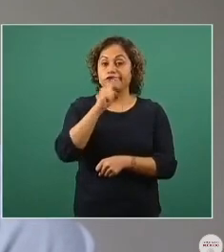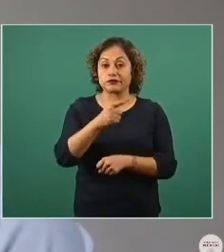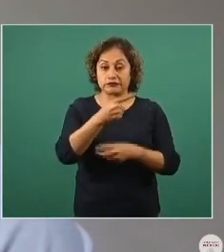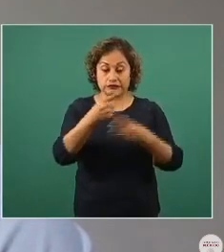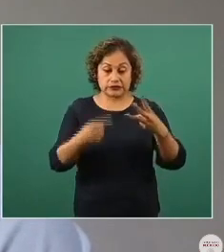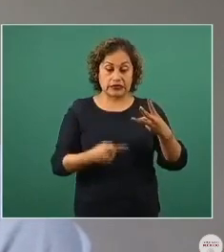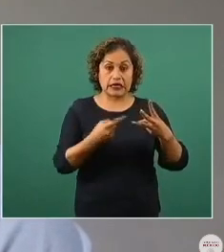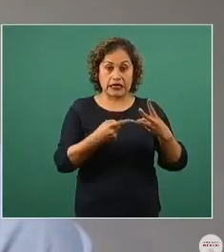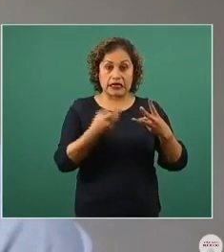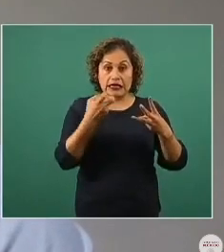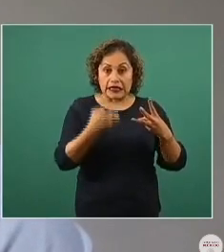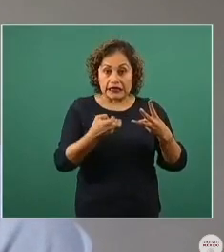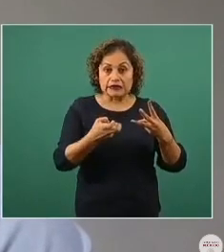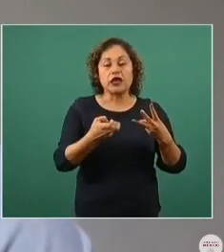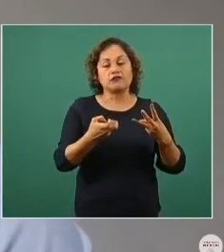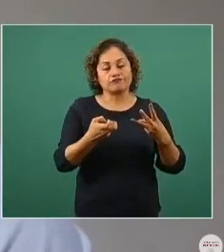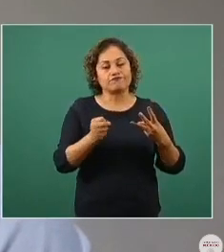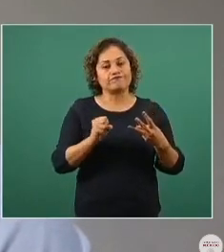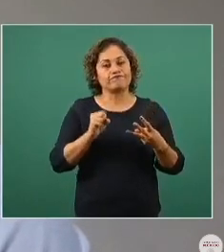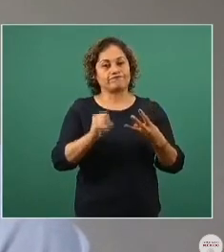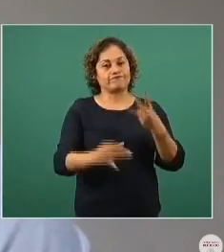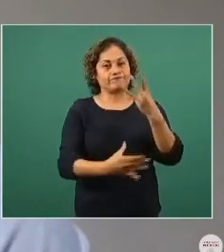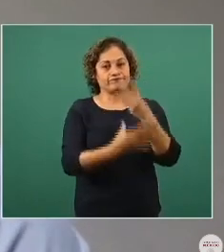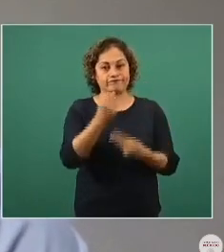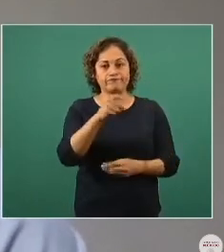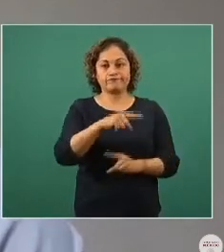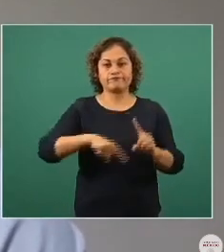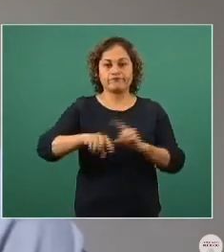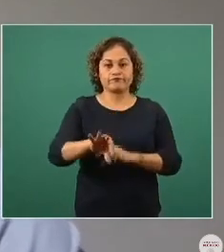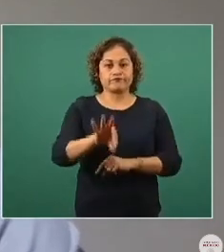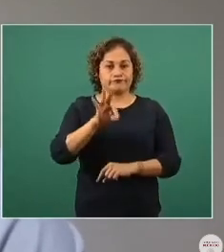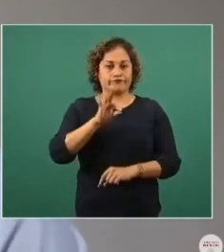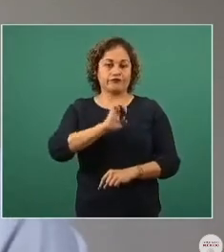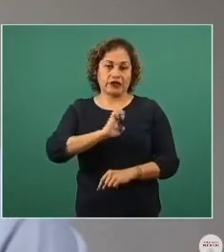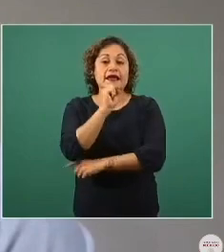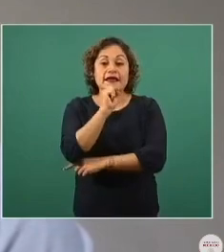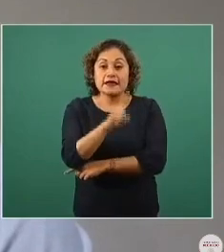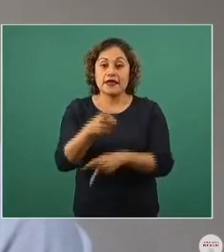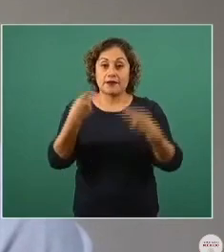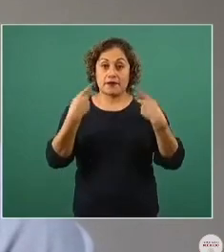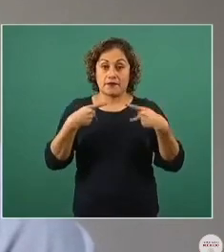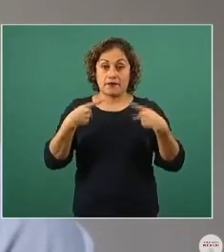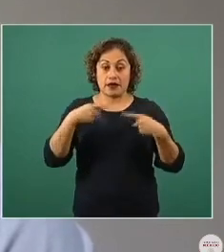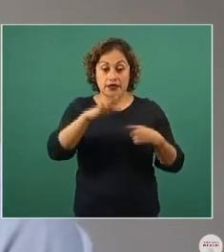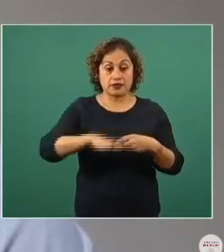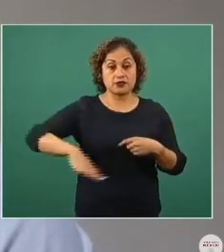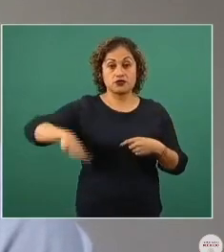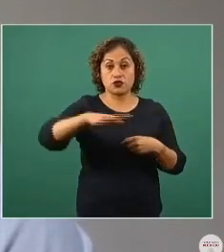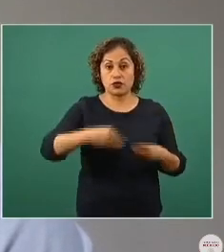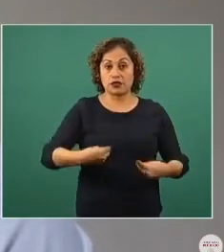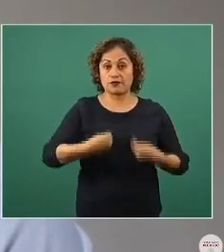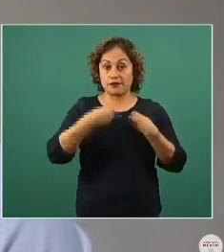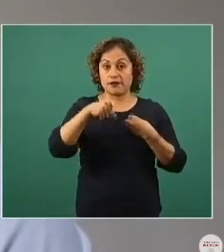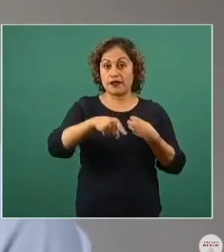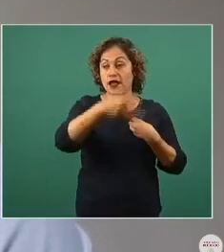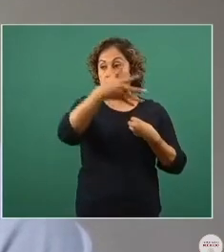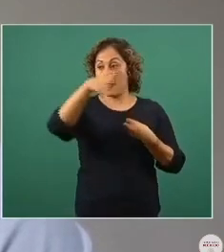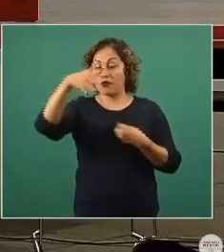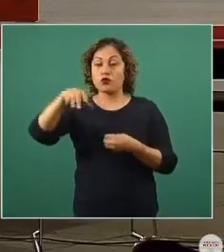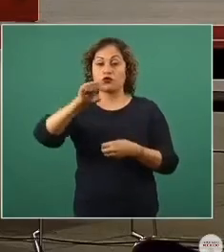Amigos, amigas, ¿cómo están? Filippo Beltrán, un placer saludarles en este lunes de información. Lunes 22 de febrero del año